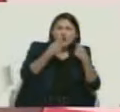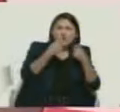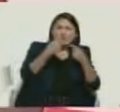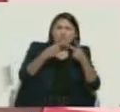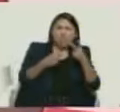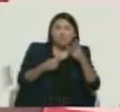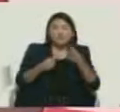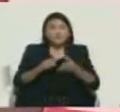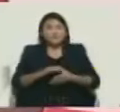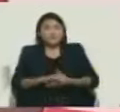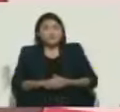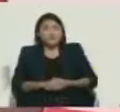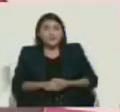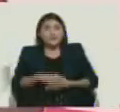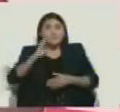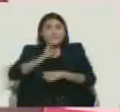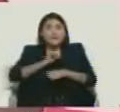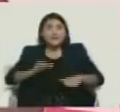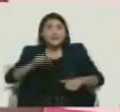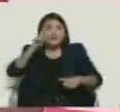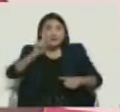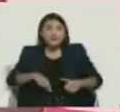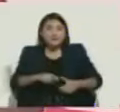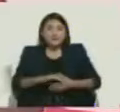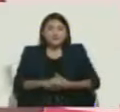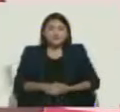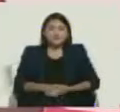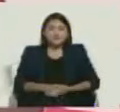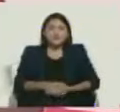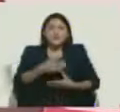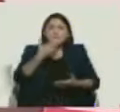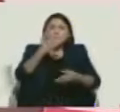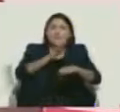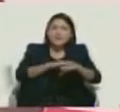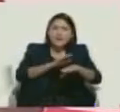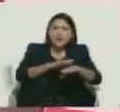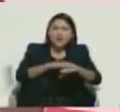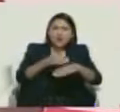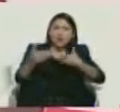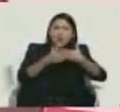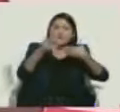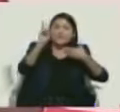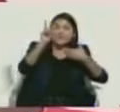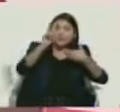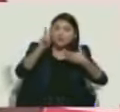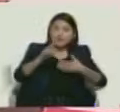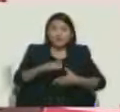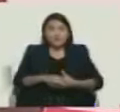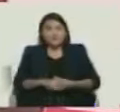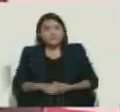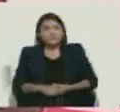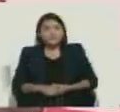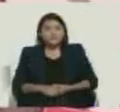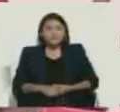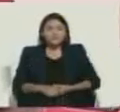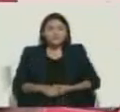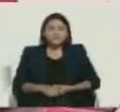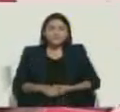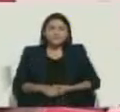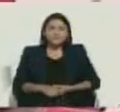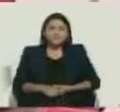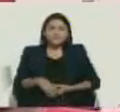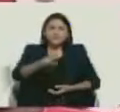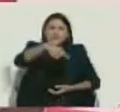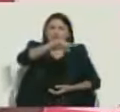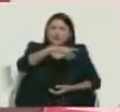persecuciones, intervención militar. Pidieron contra su propia patria. Porque son ineptos en el fondo, ¿eh? Porque ellos no